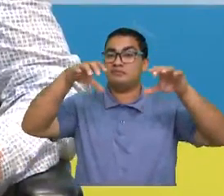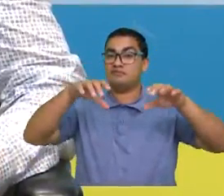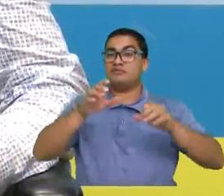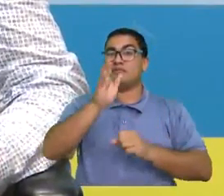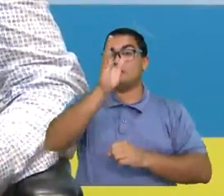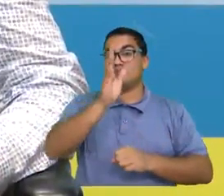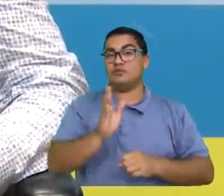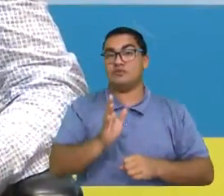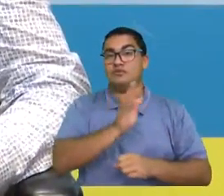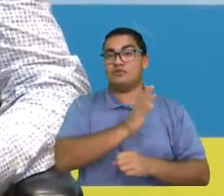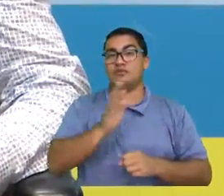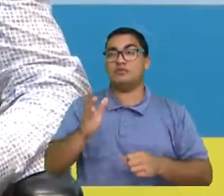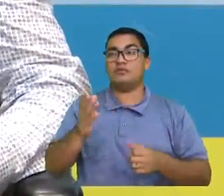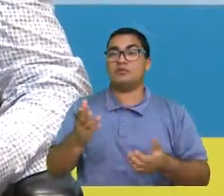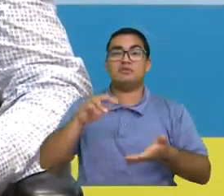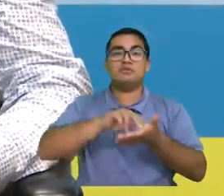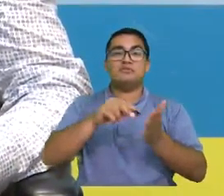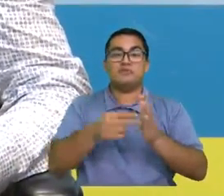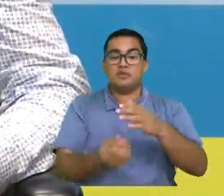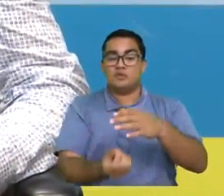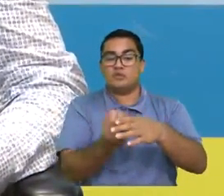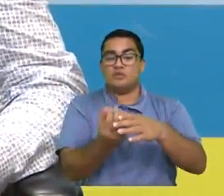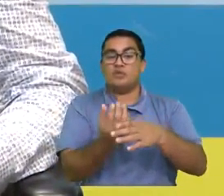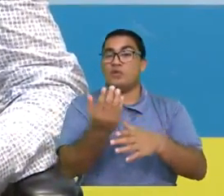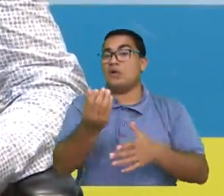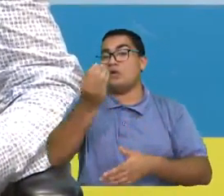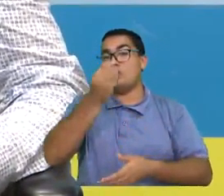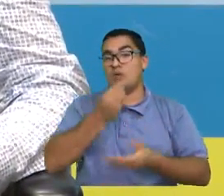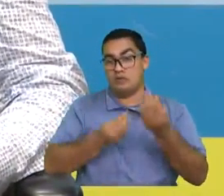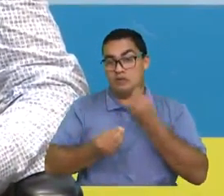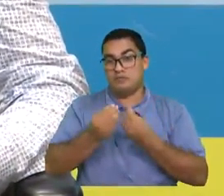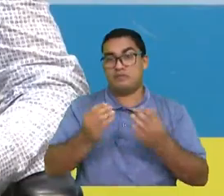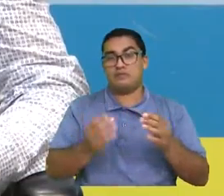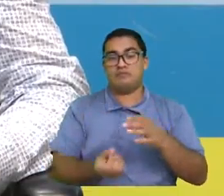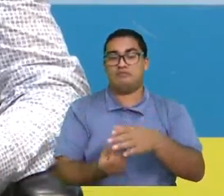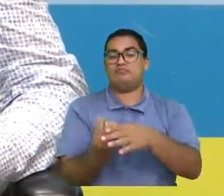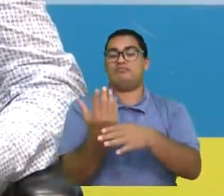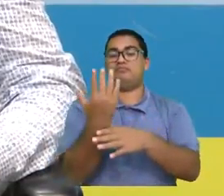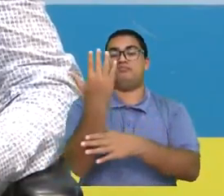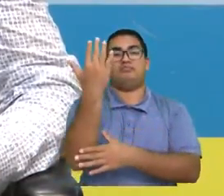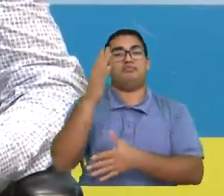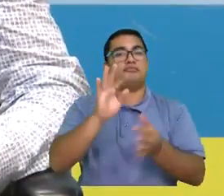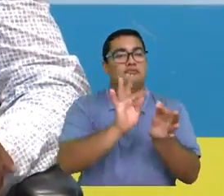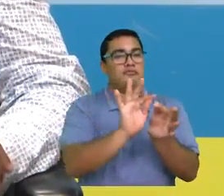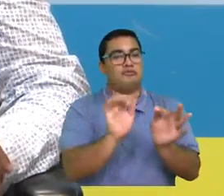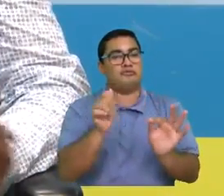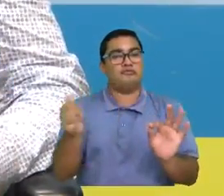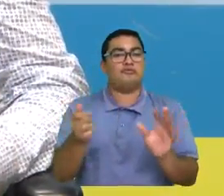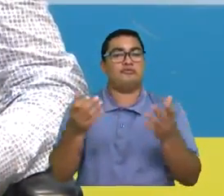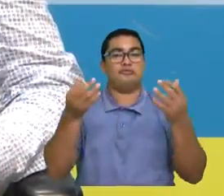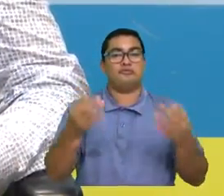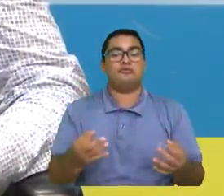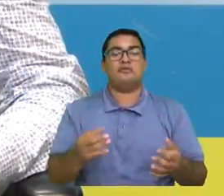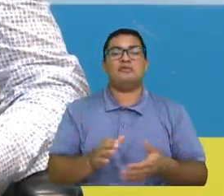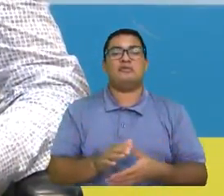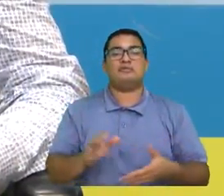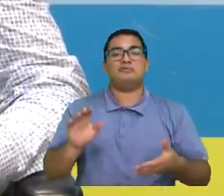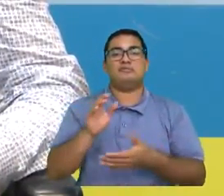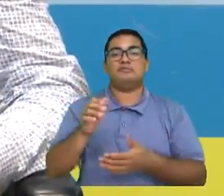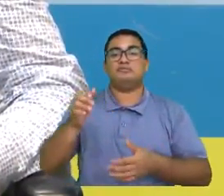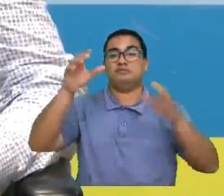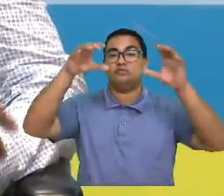porque nos da la comida, hace que las plantas crezcan, que los frutos crezcan. En fin, es una bendición,